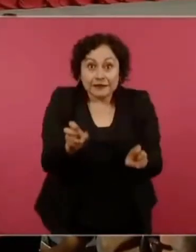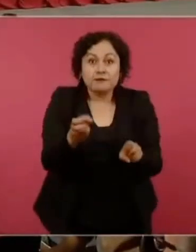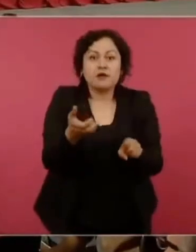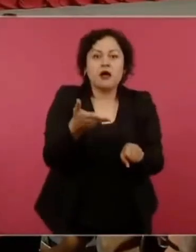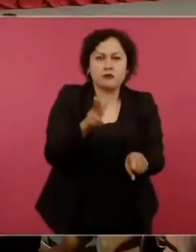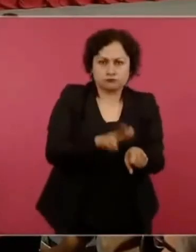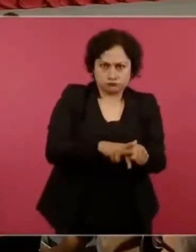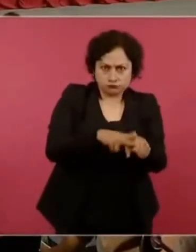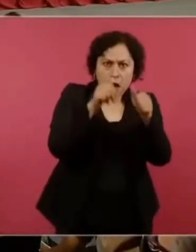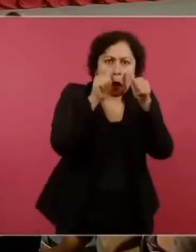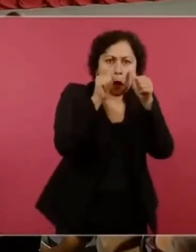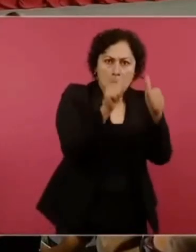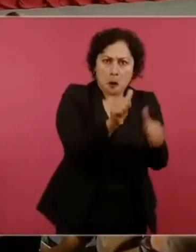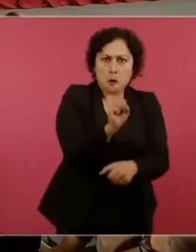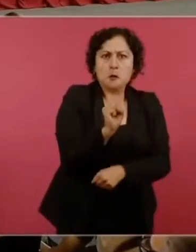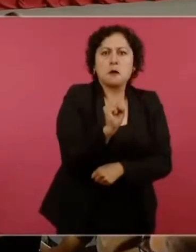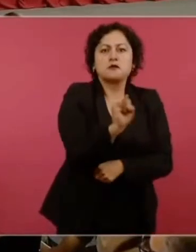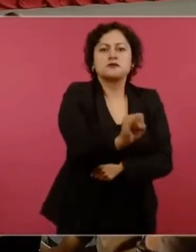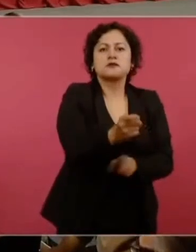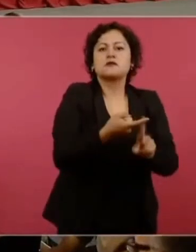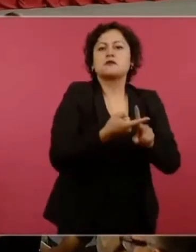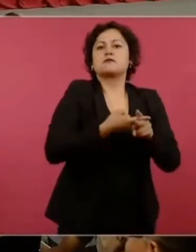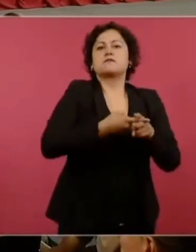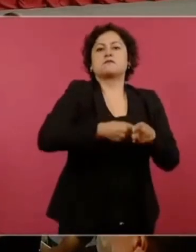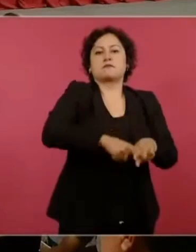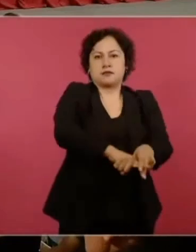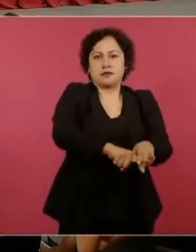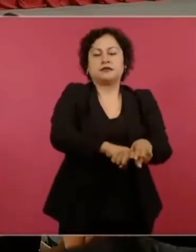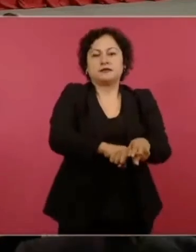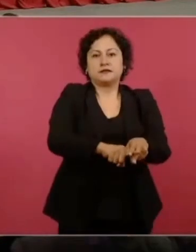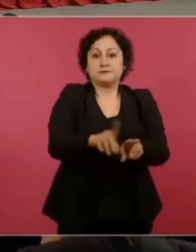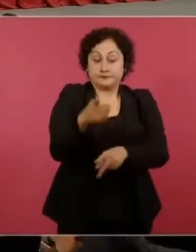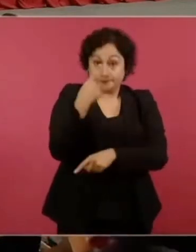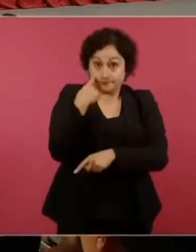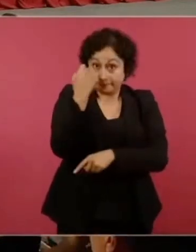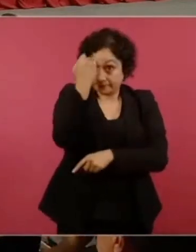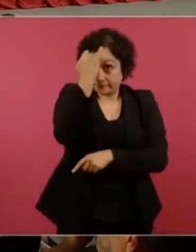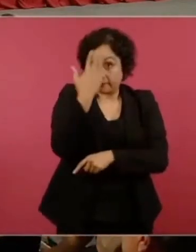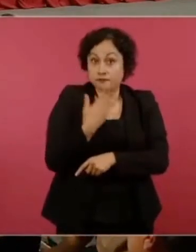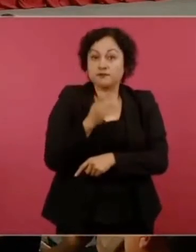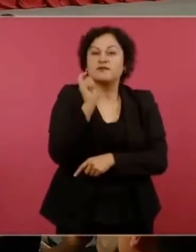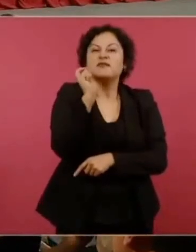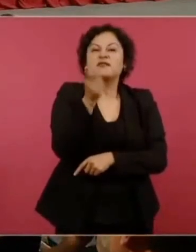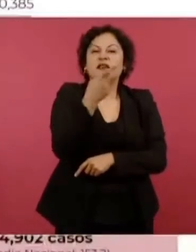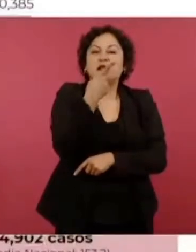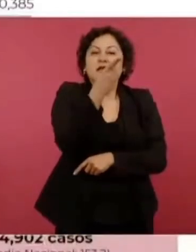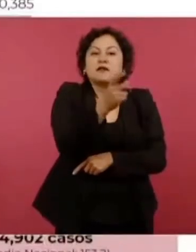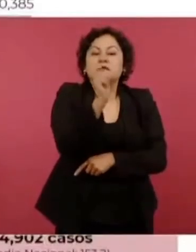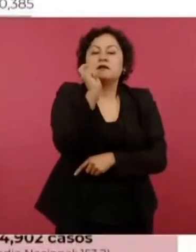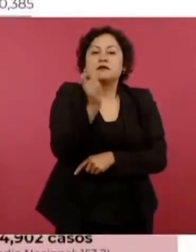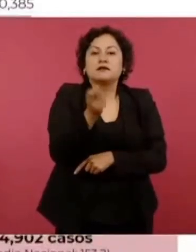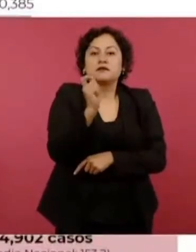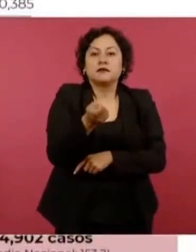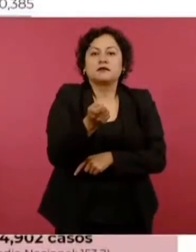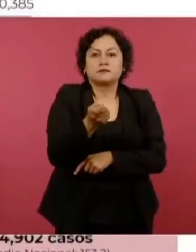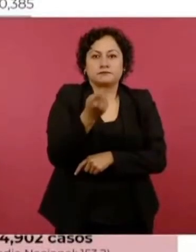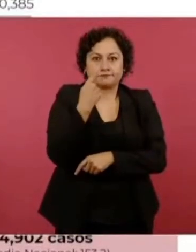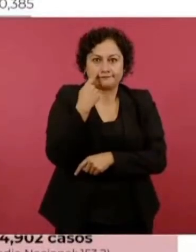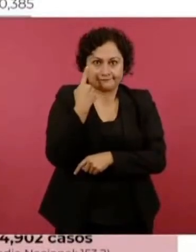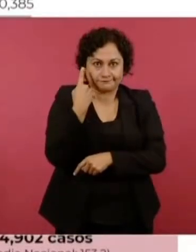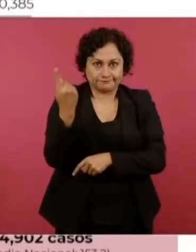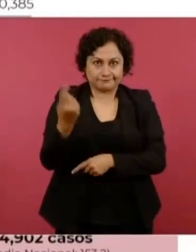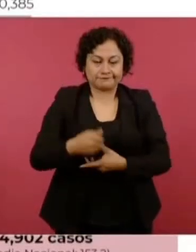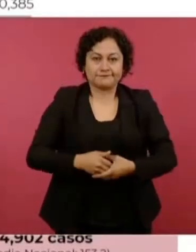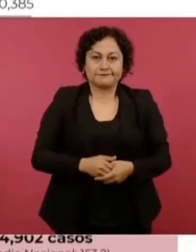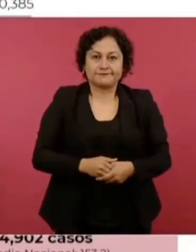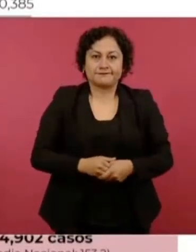siguiente imagen puede ver que conceptualmente, al promover la salud, se proporciona a las comunidades